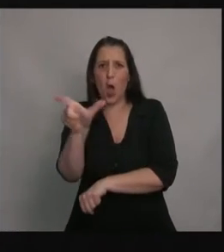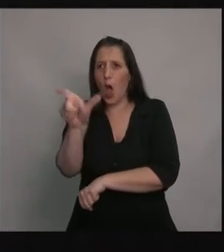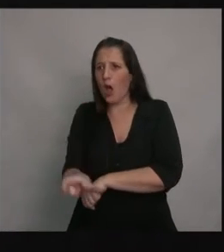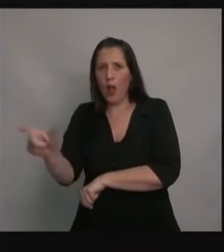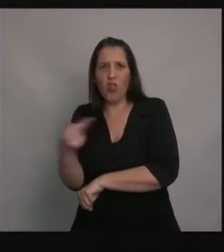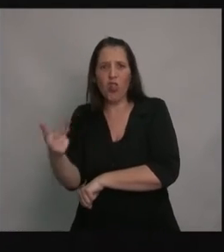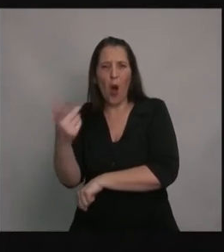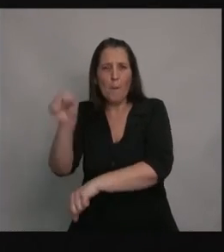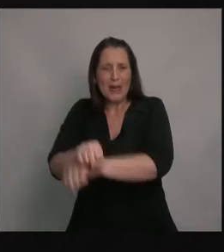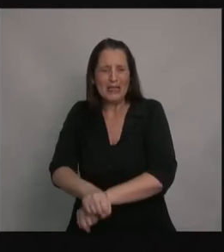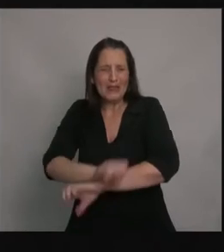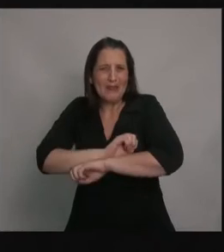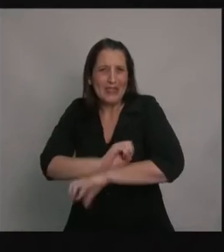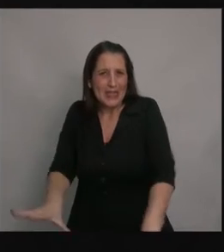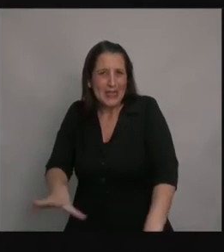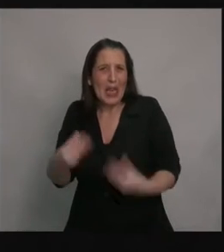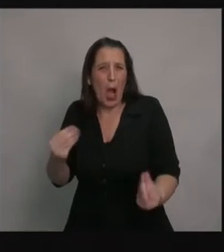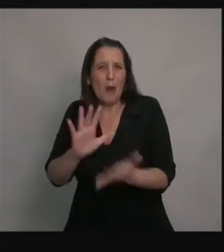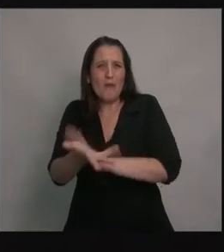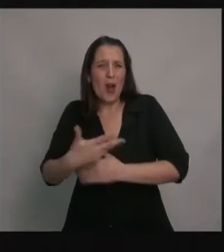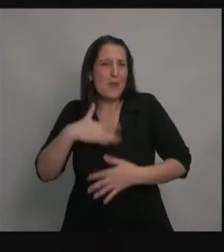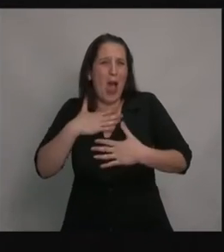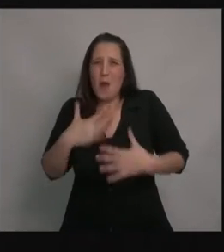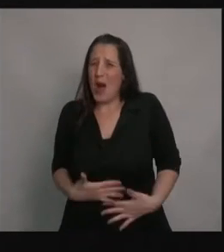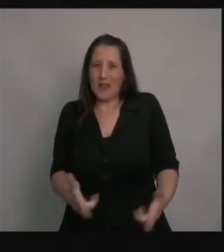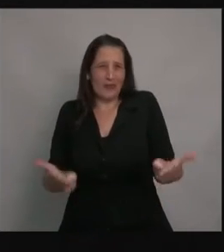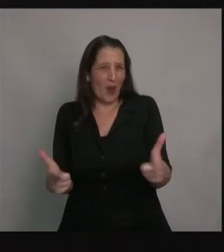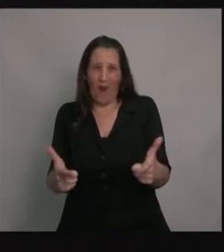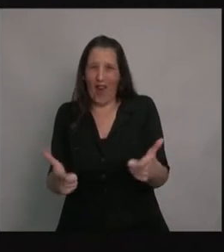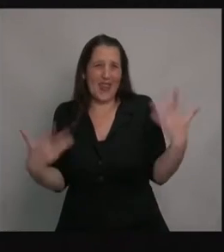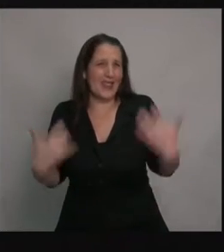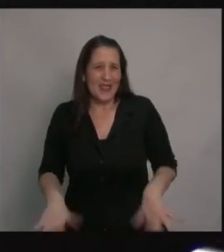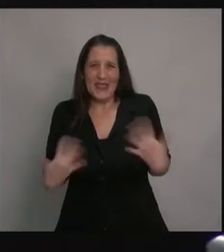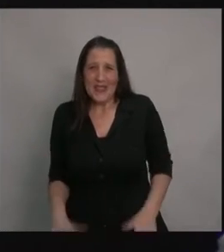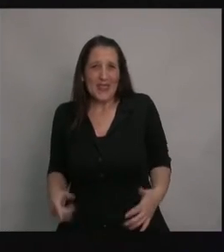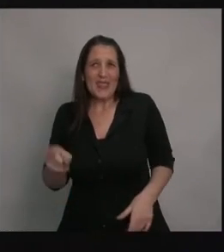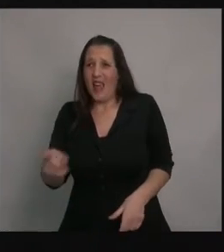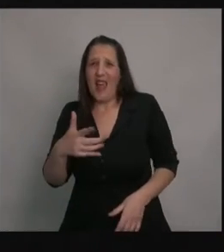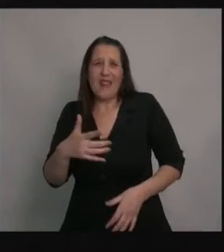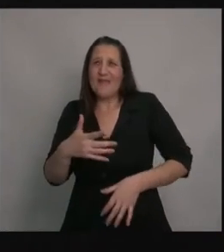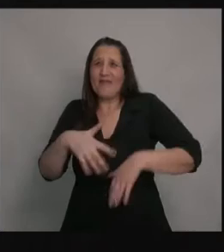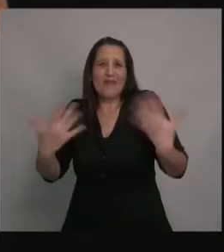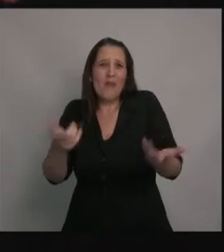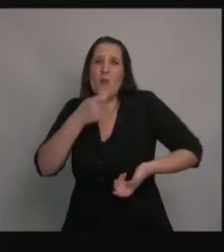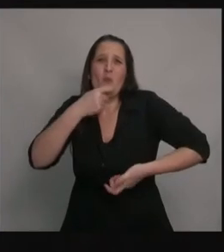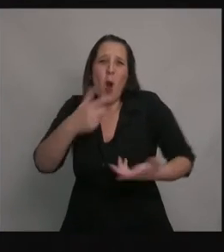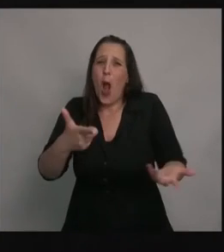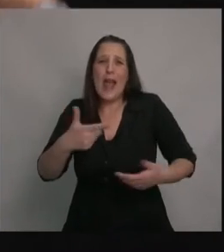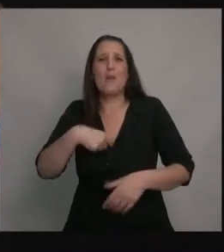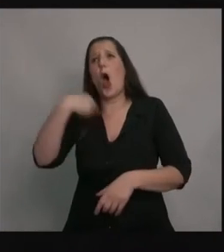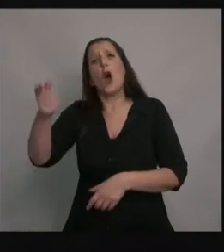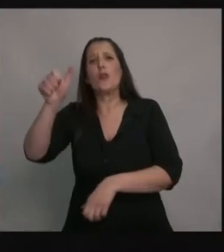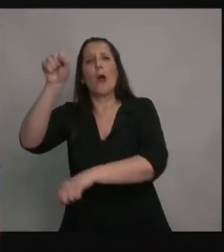peores condiciones. Condiciones inhumanas que no les llegaban a aplicar, por ejemplo, a